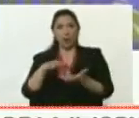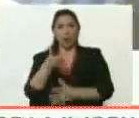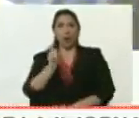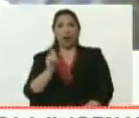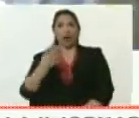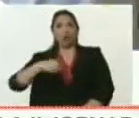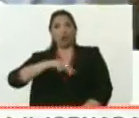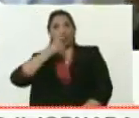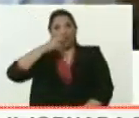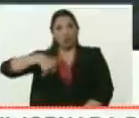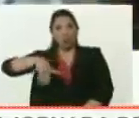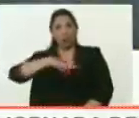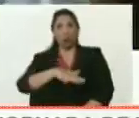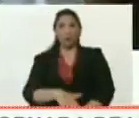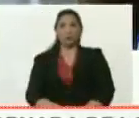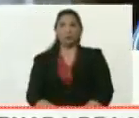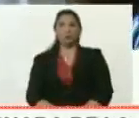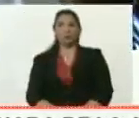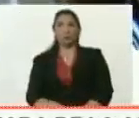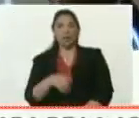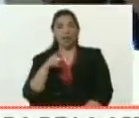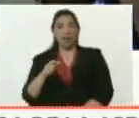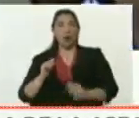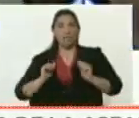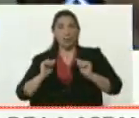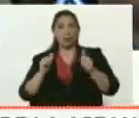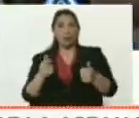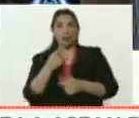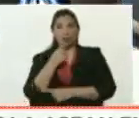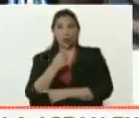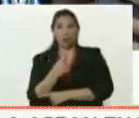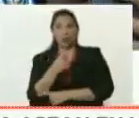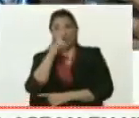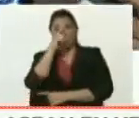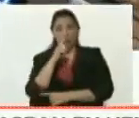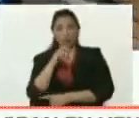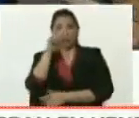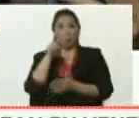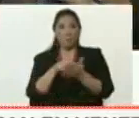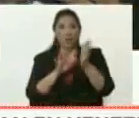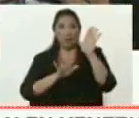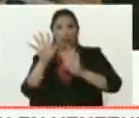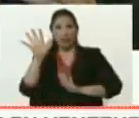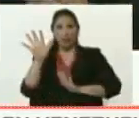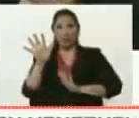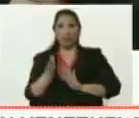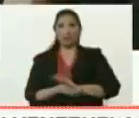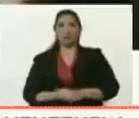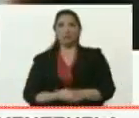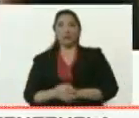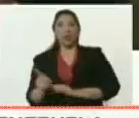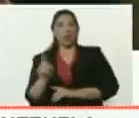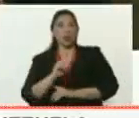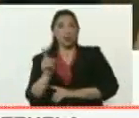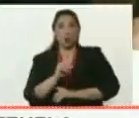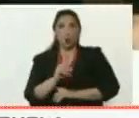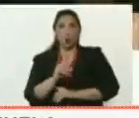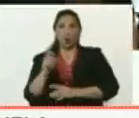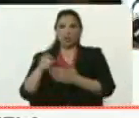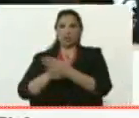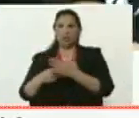nuestra población. Ellos empezaron diciendo, año 2015, No, la sanción es contra